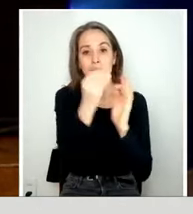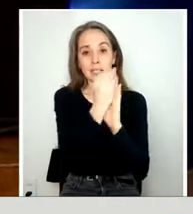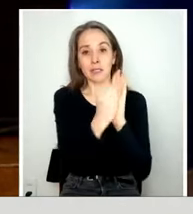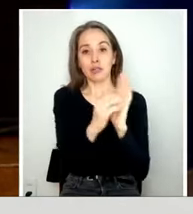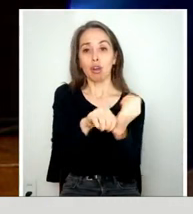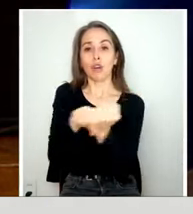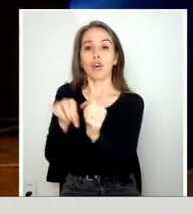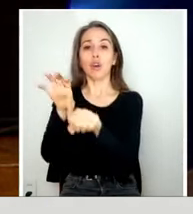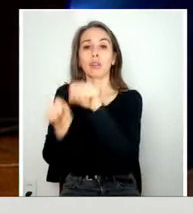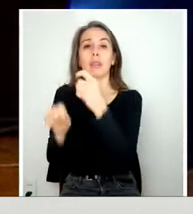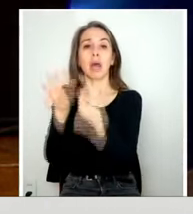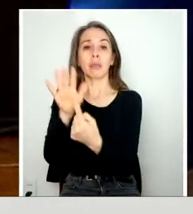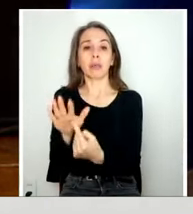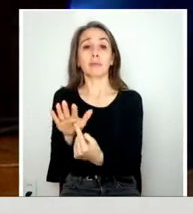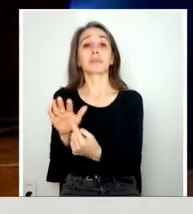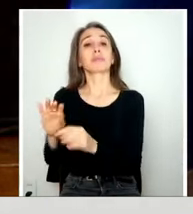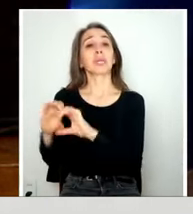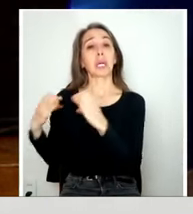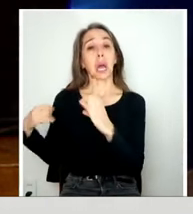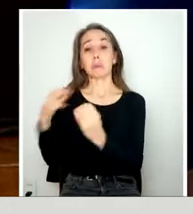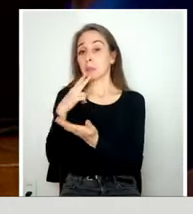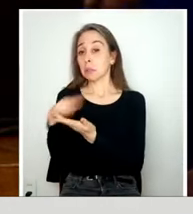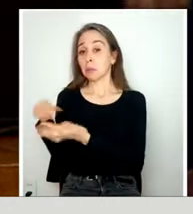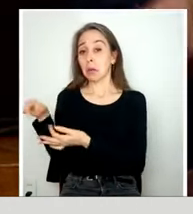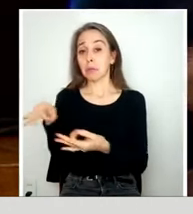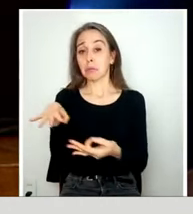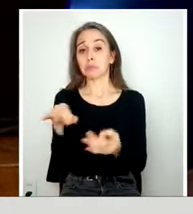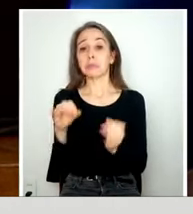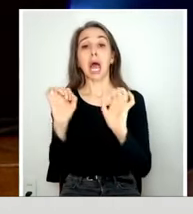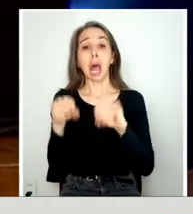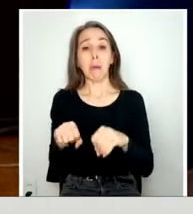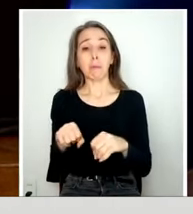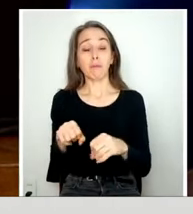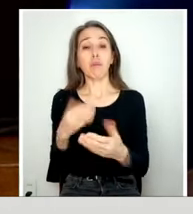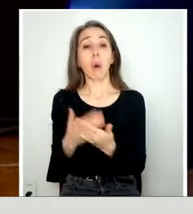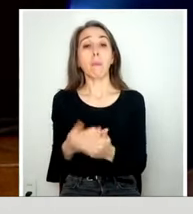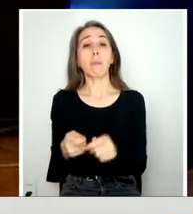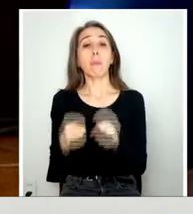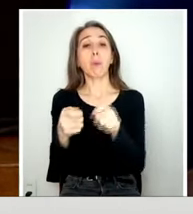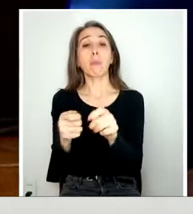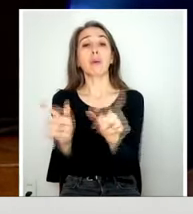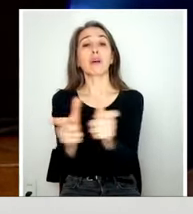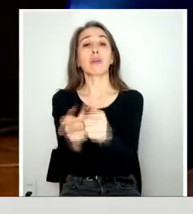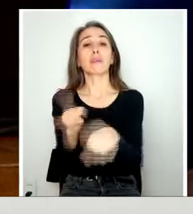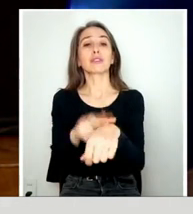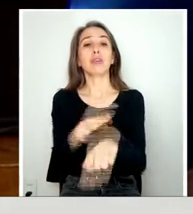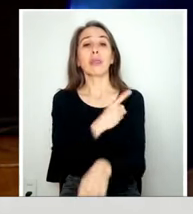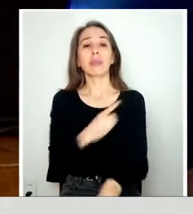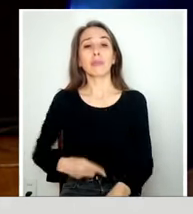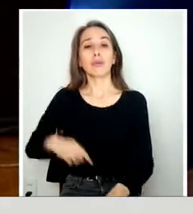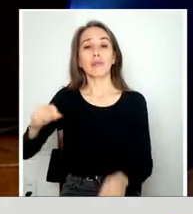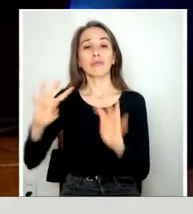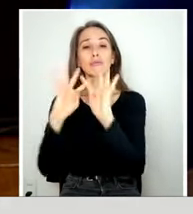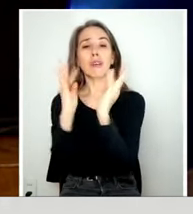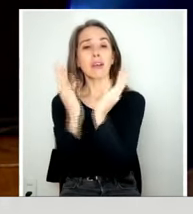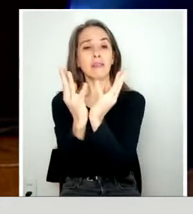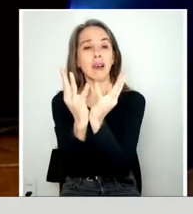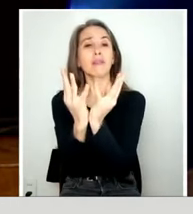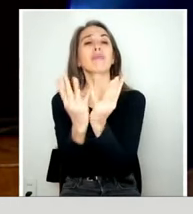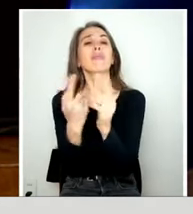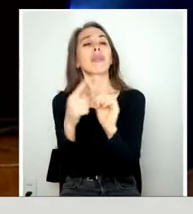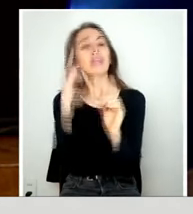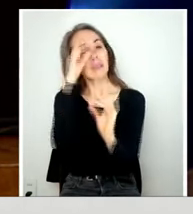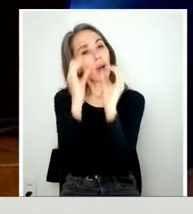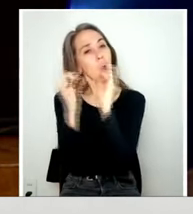oficio del senado por el cual comunica que aprobado la proposición formulada por la comisión mixta constituida para resolver las divergencias suscitadas entre